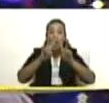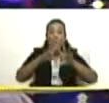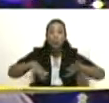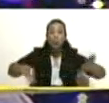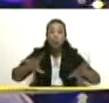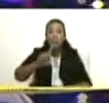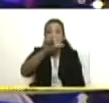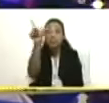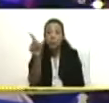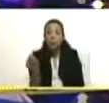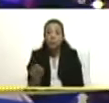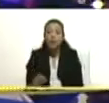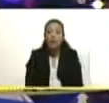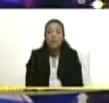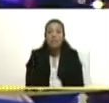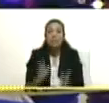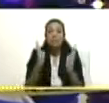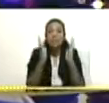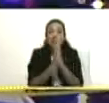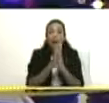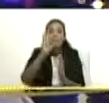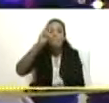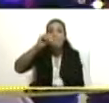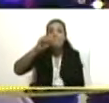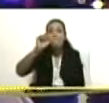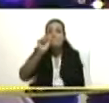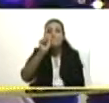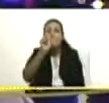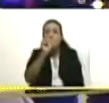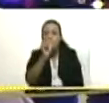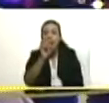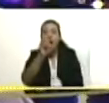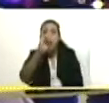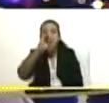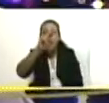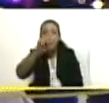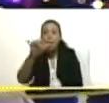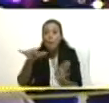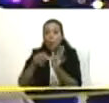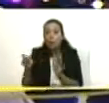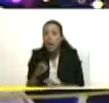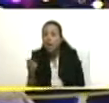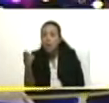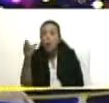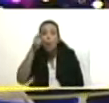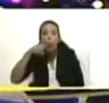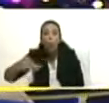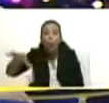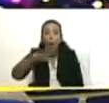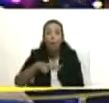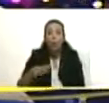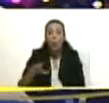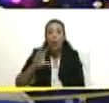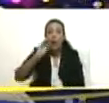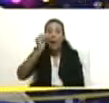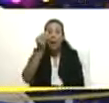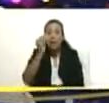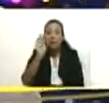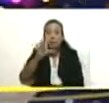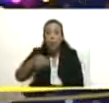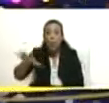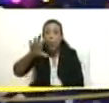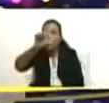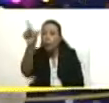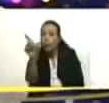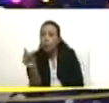San Martín de Turumbán, al borde del río Cuyuní, para el pueblo Esequibano venezolano,